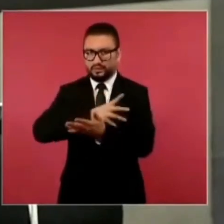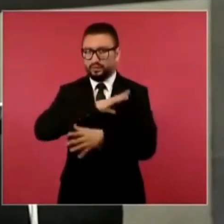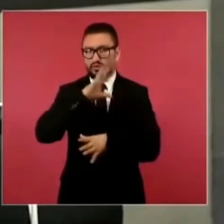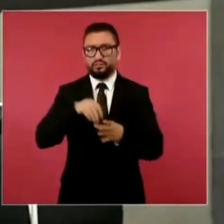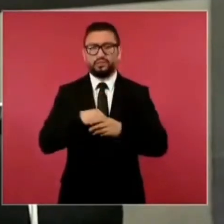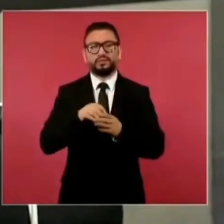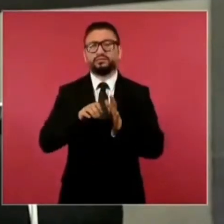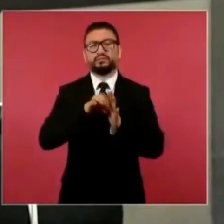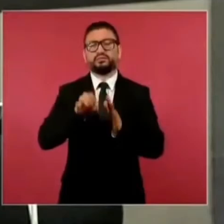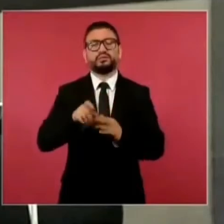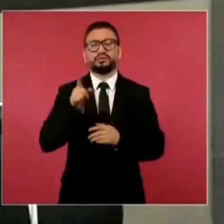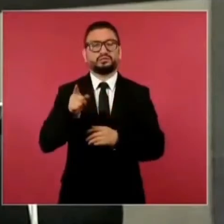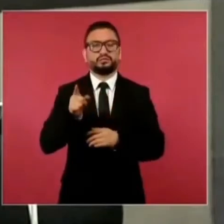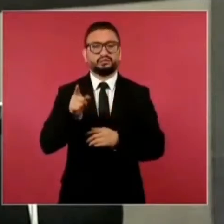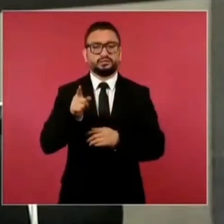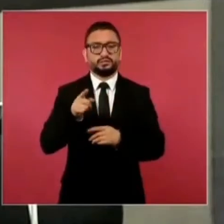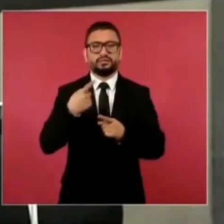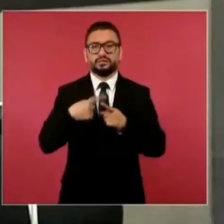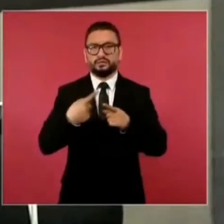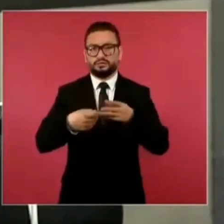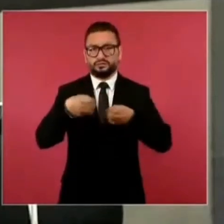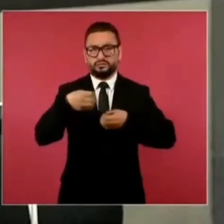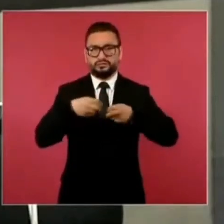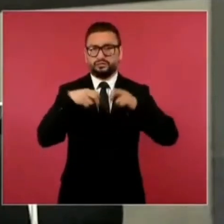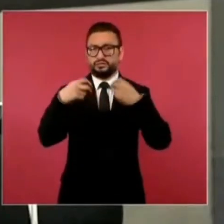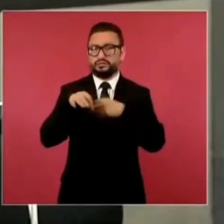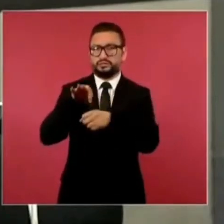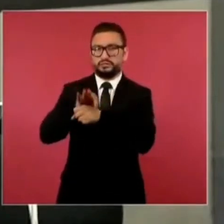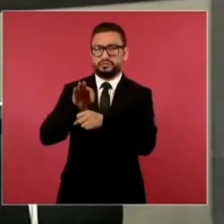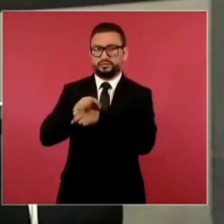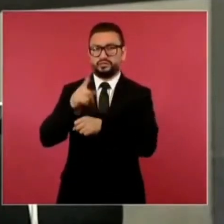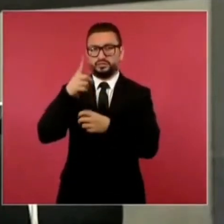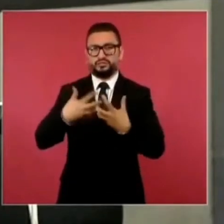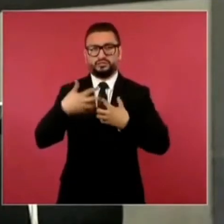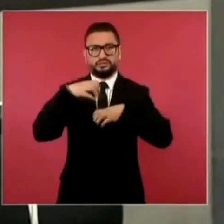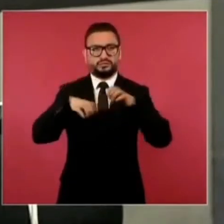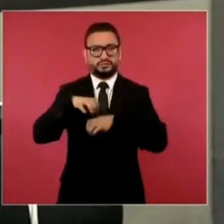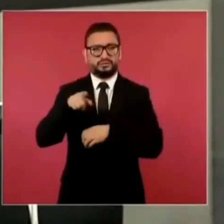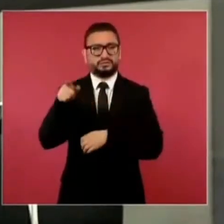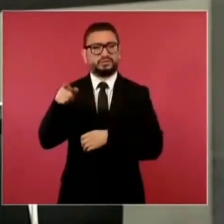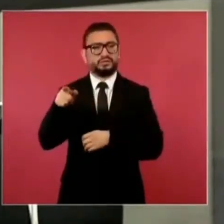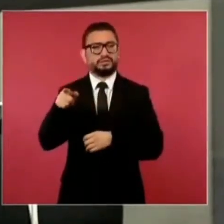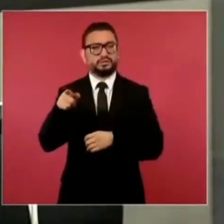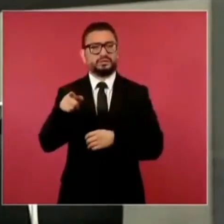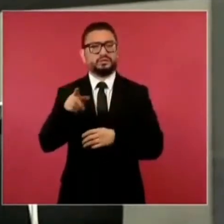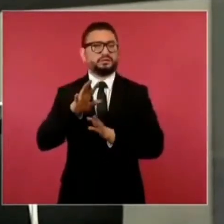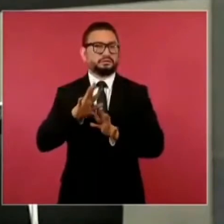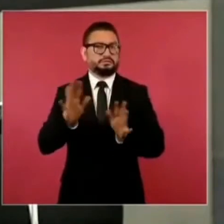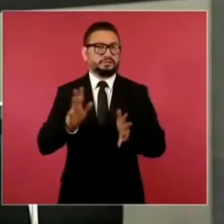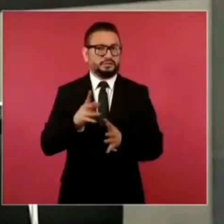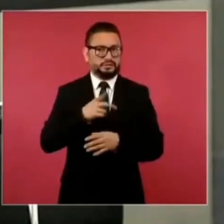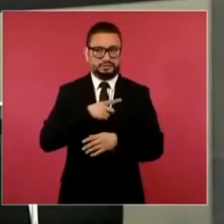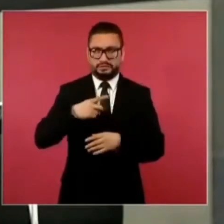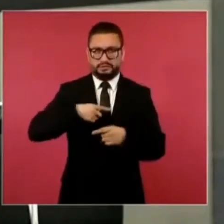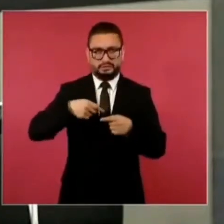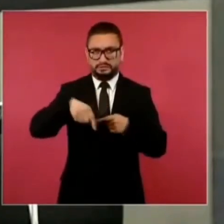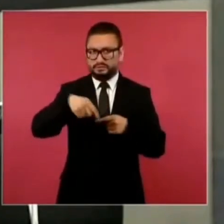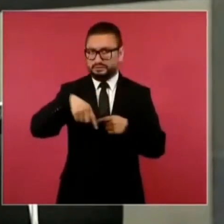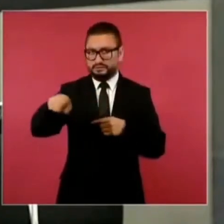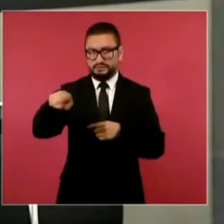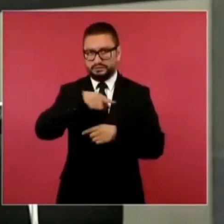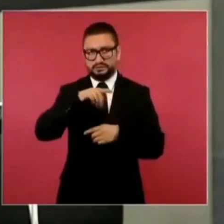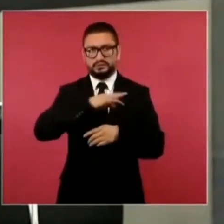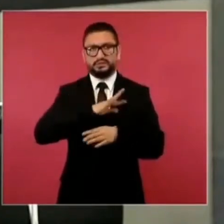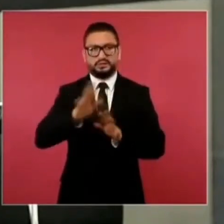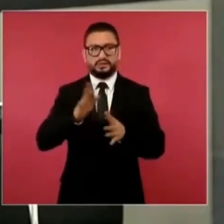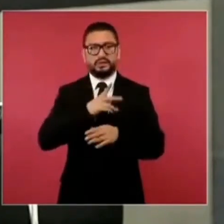está el caso de un ministro que está protegiendo a un empresario que, bueno, pues ya se supone que ya en estos días debería estar dando